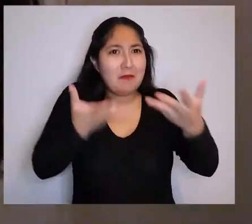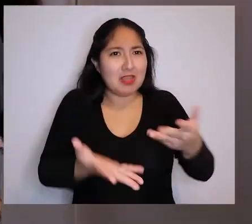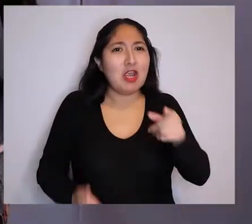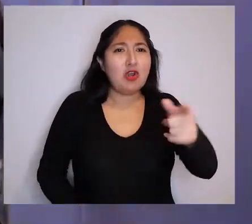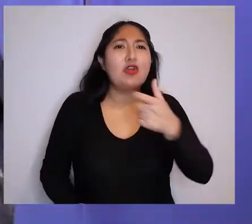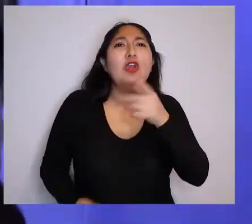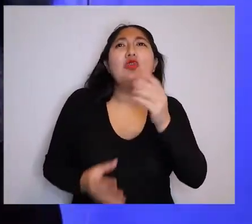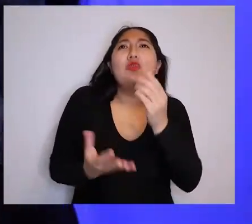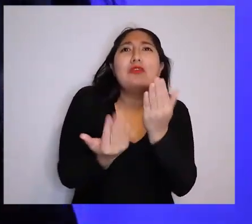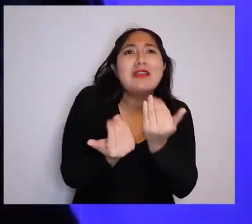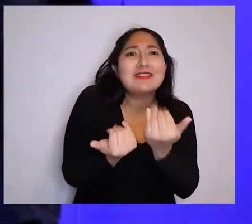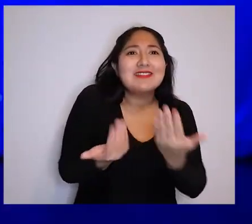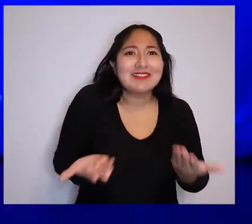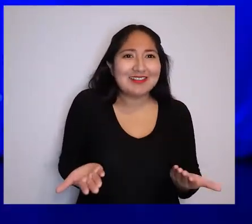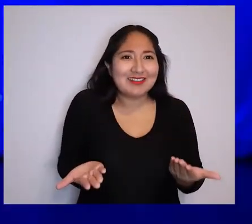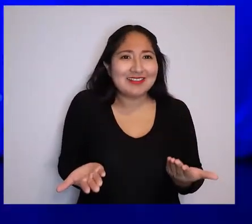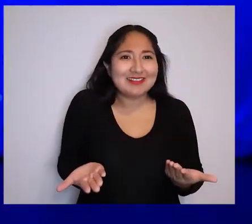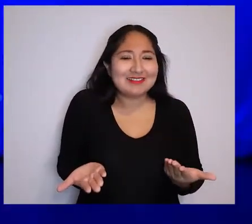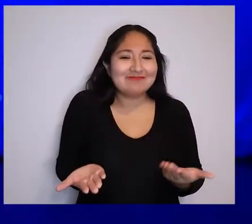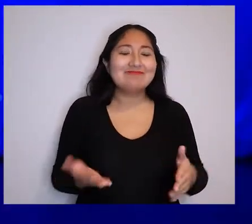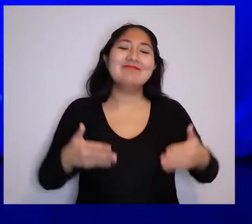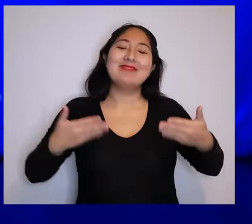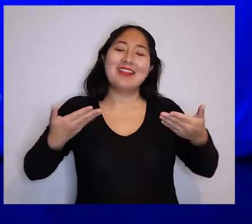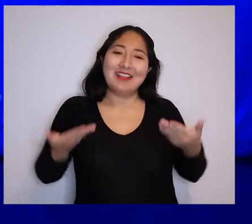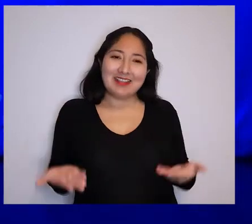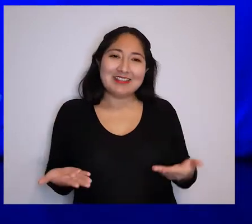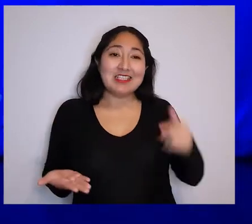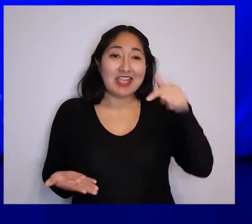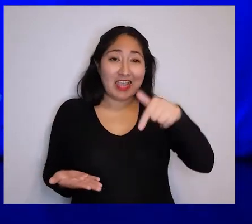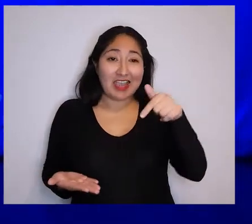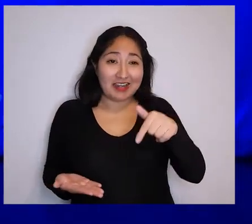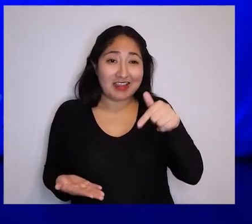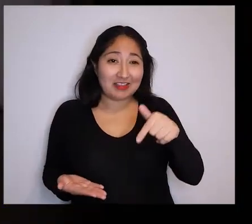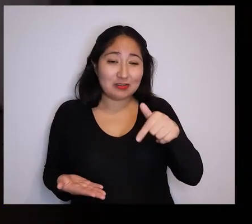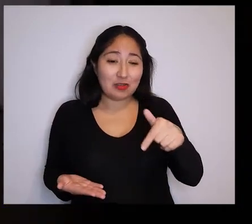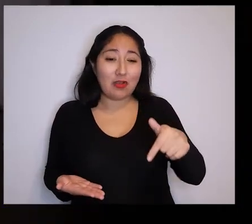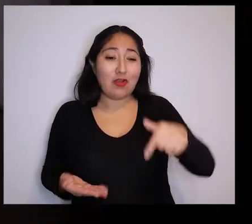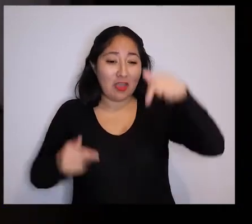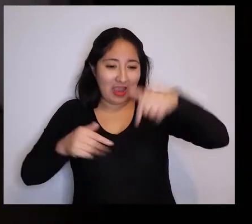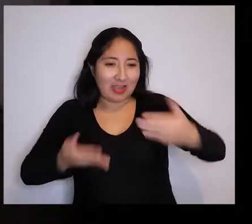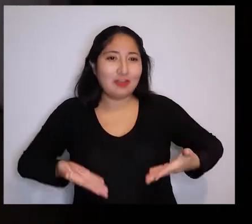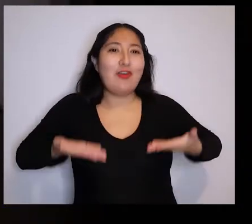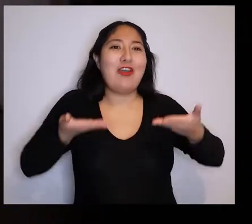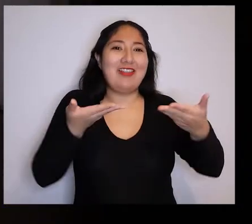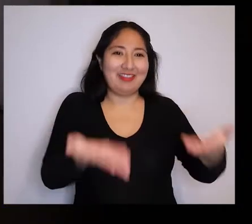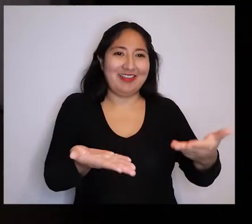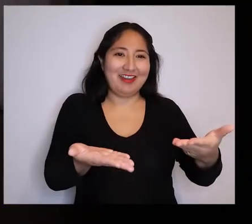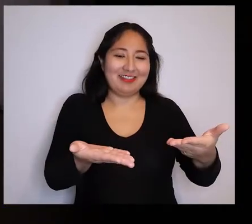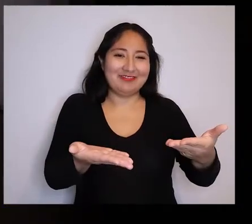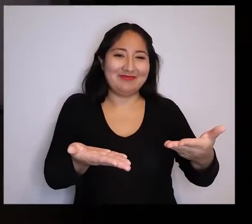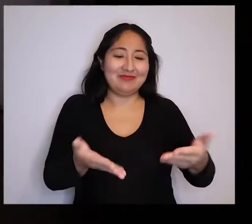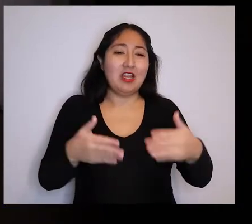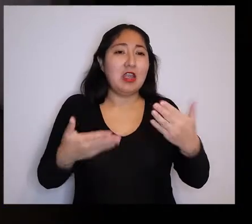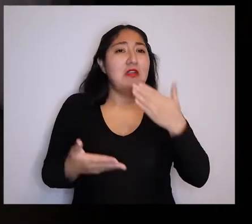lo que tú quieres o necesitas, ¿verdad? Decir. Así que en ese sentido eso es lo que le entrega a los alumnos